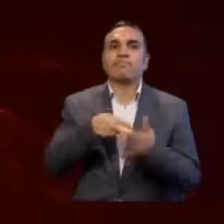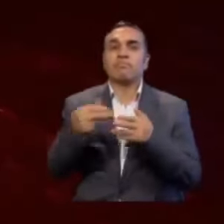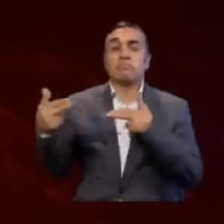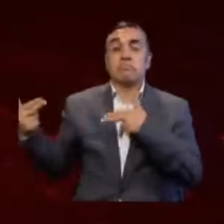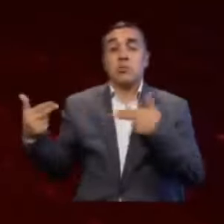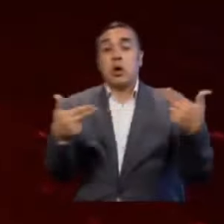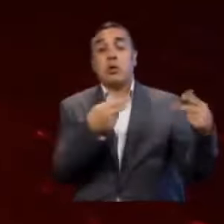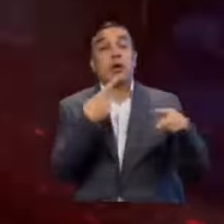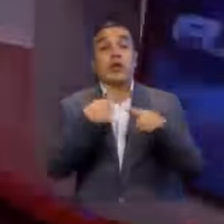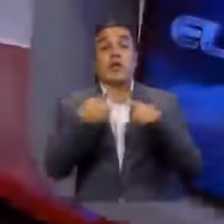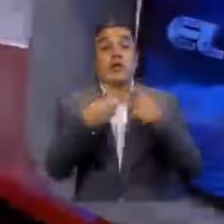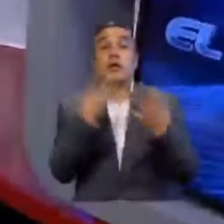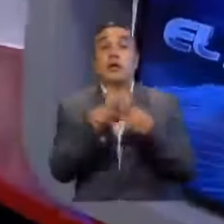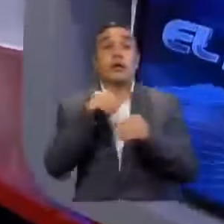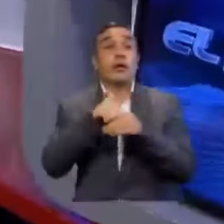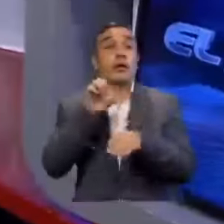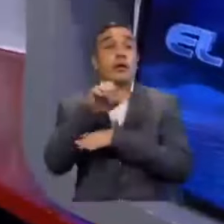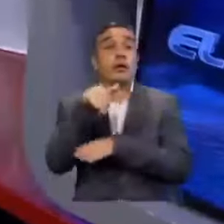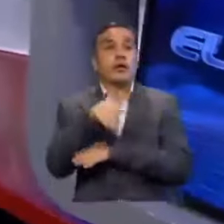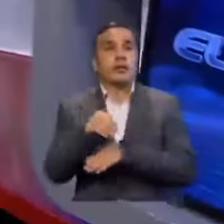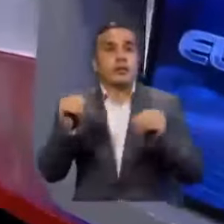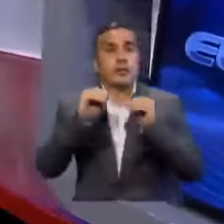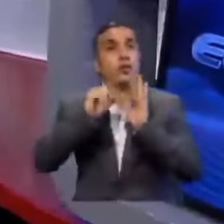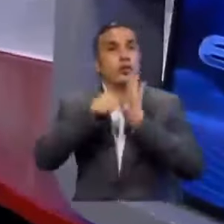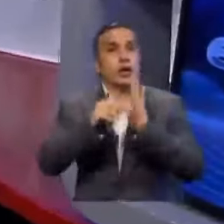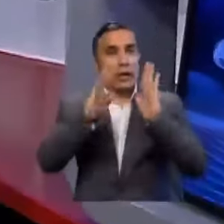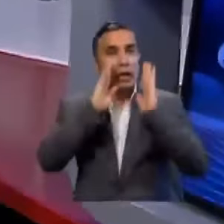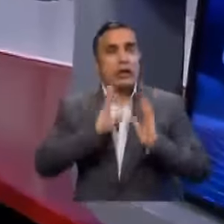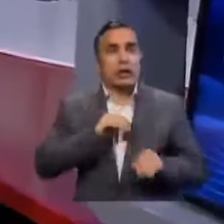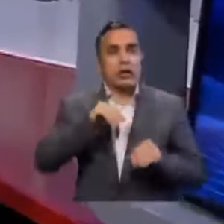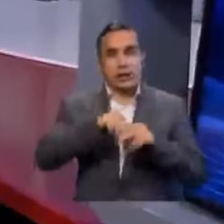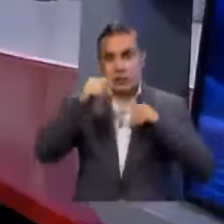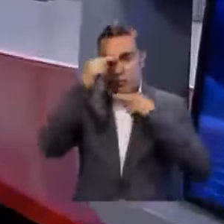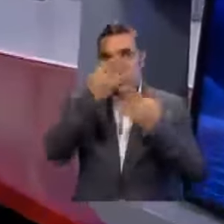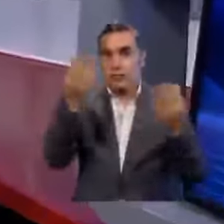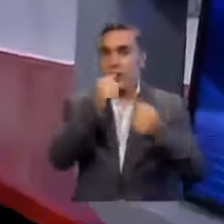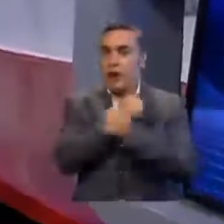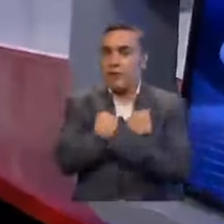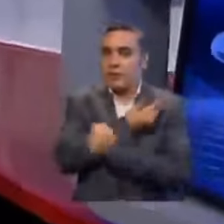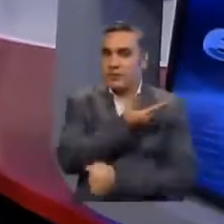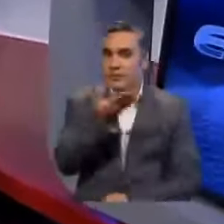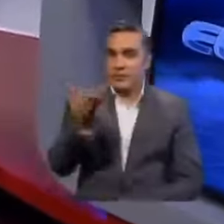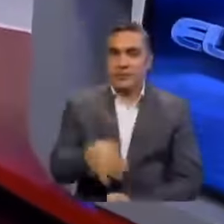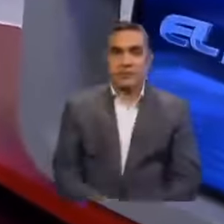masacre en diferentes cárceles del país. Esto y más. Los esperamos aquí en El Noticiero. Un abrazo.